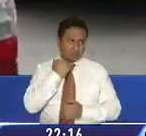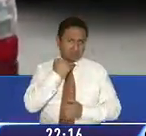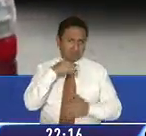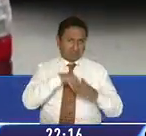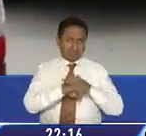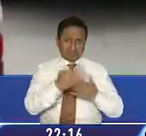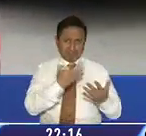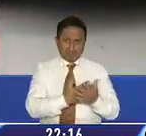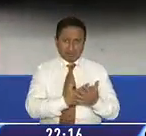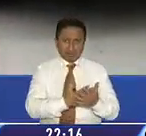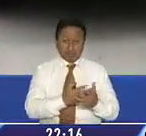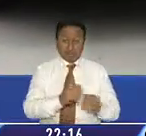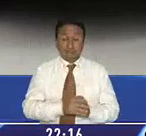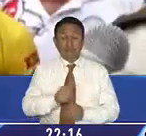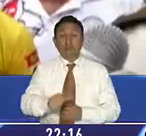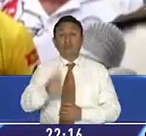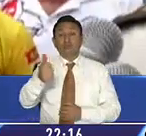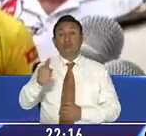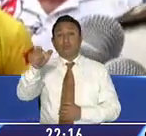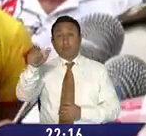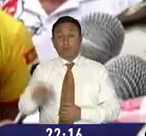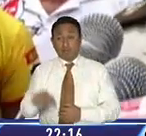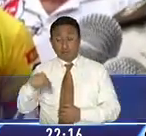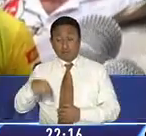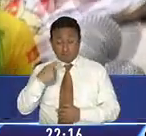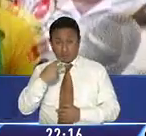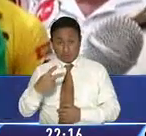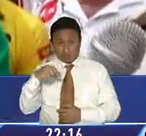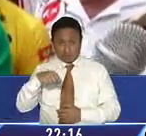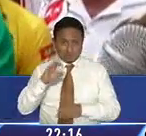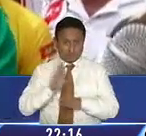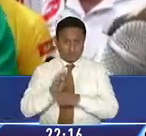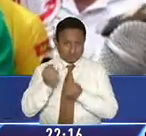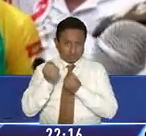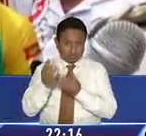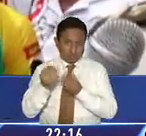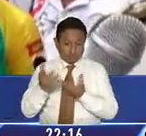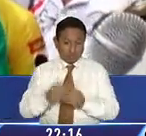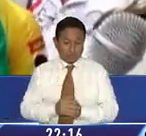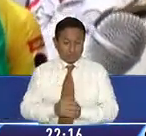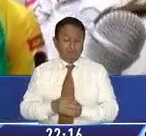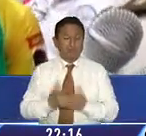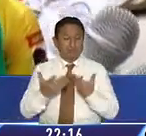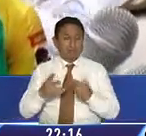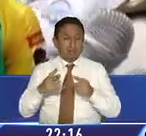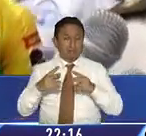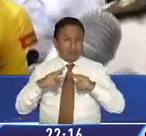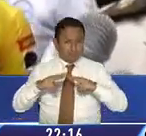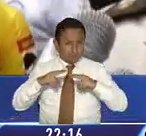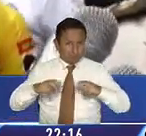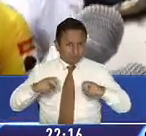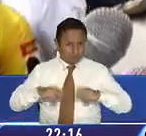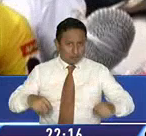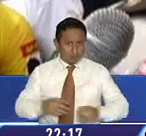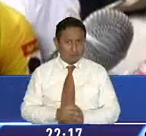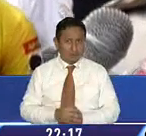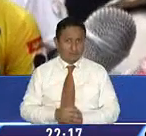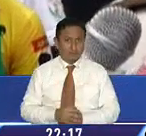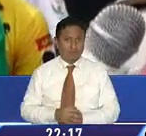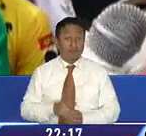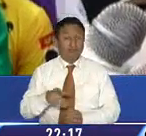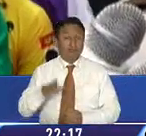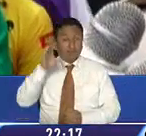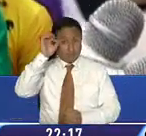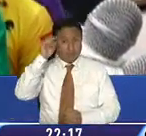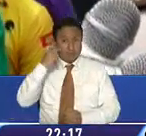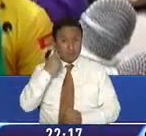otra persona también, la cual está proporcionando información. Están investigándose. De acuerdo a los videos, las